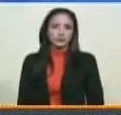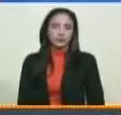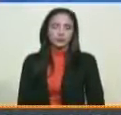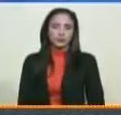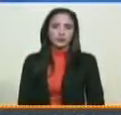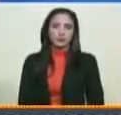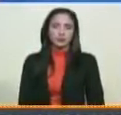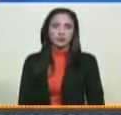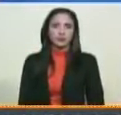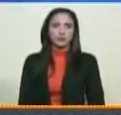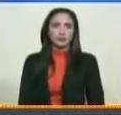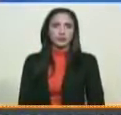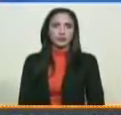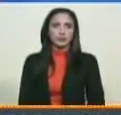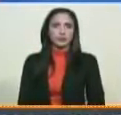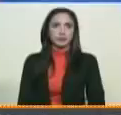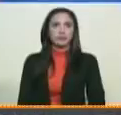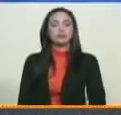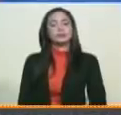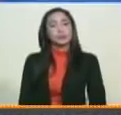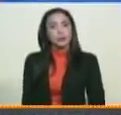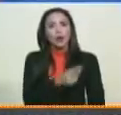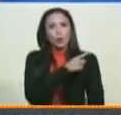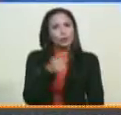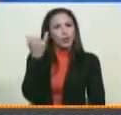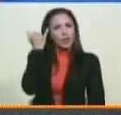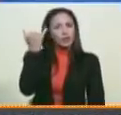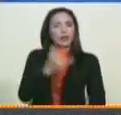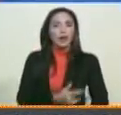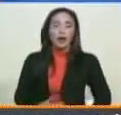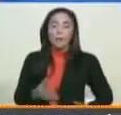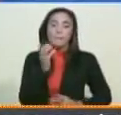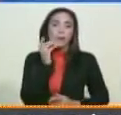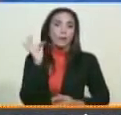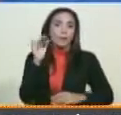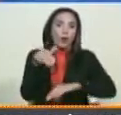ustedes me preguntan sobre el papel de las mujeres, yo le voy a decir de la mujer de la calle,